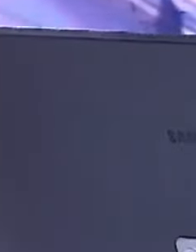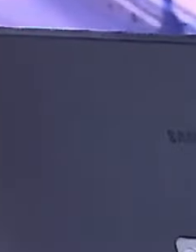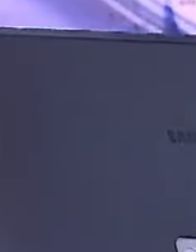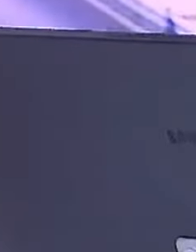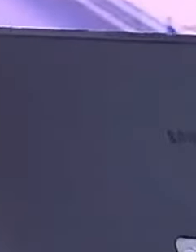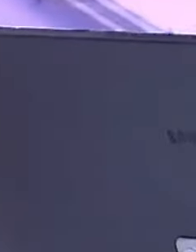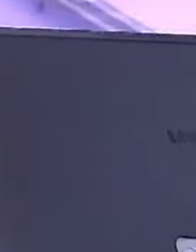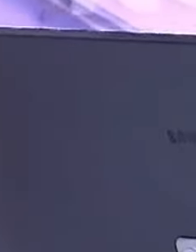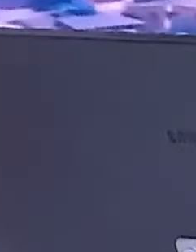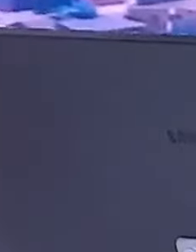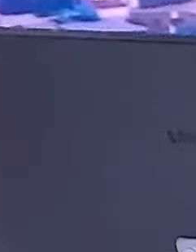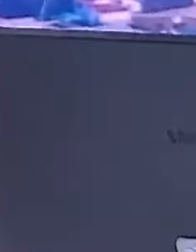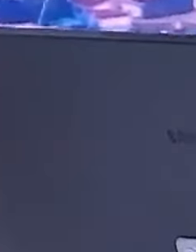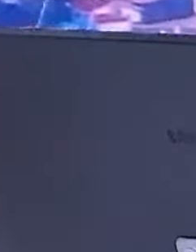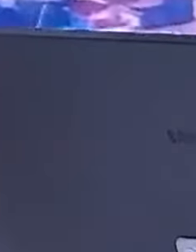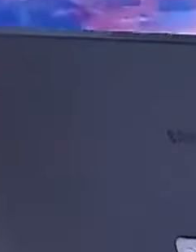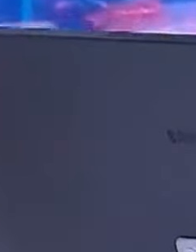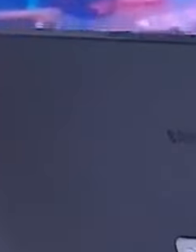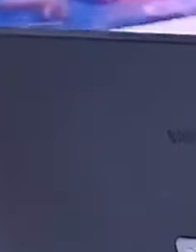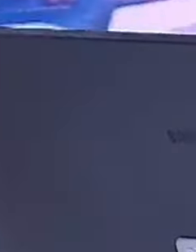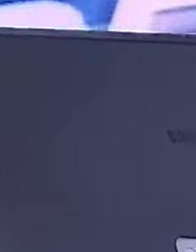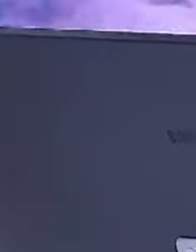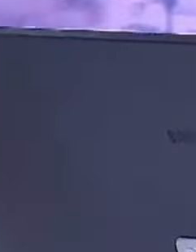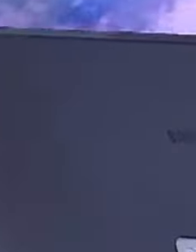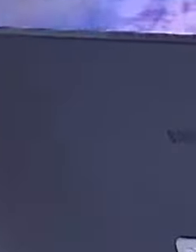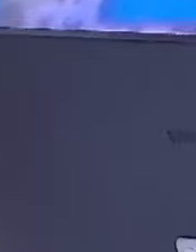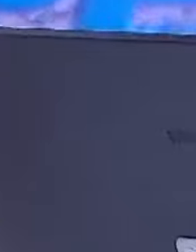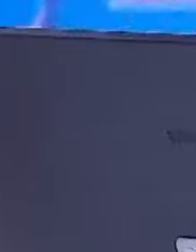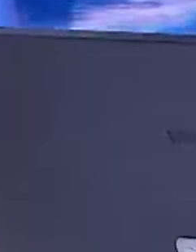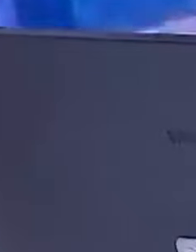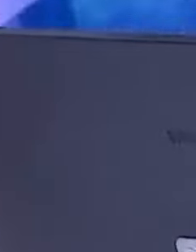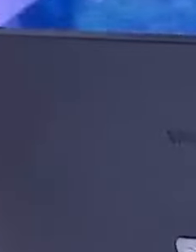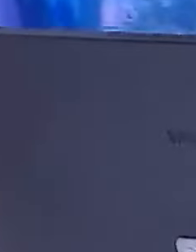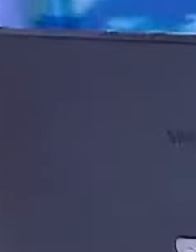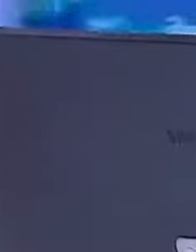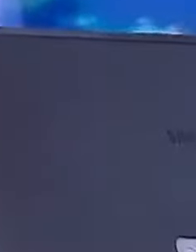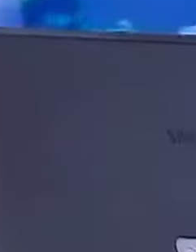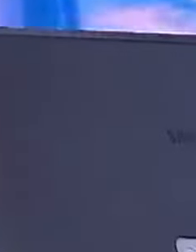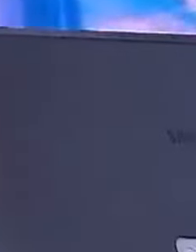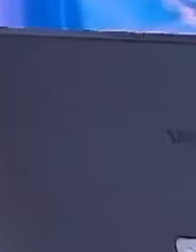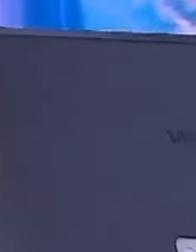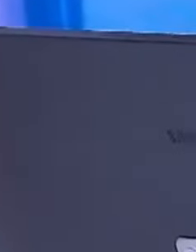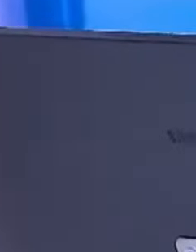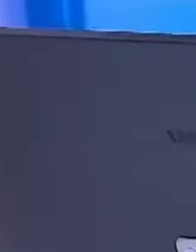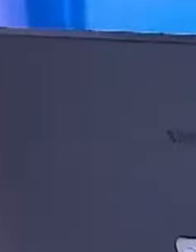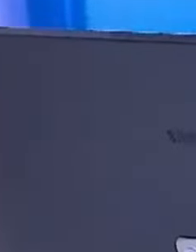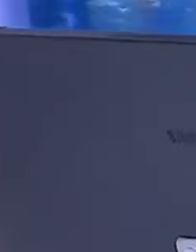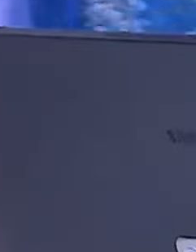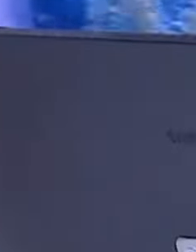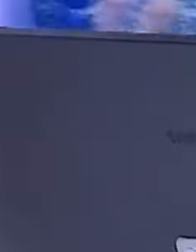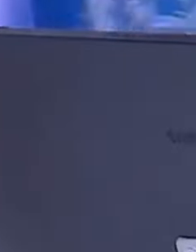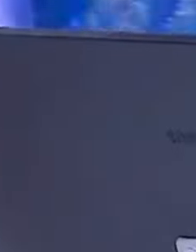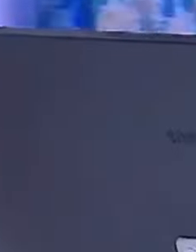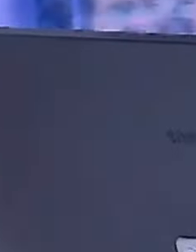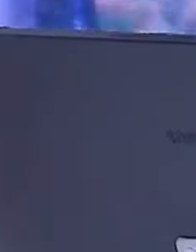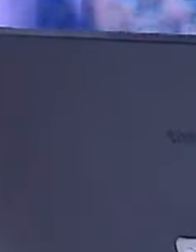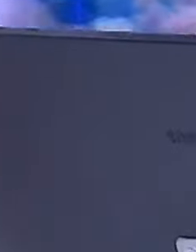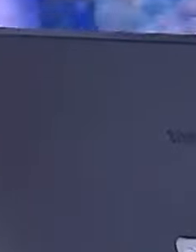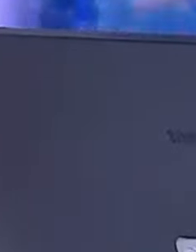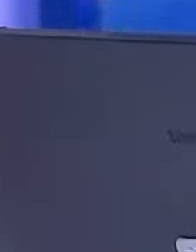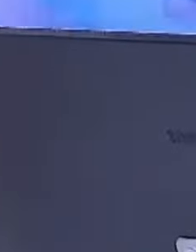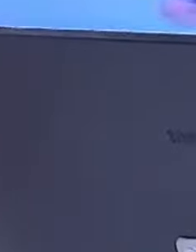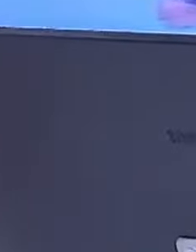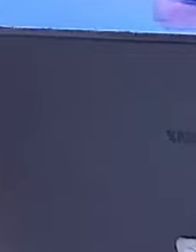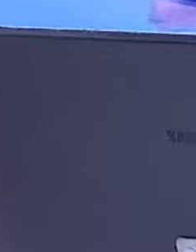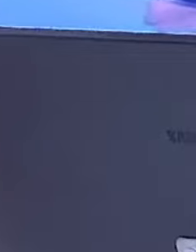de sociedades que también abarcan al padre de estos hermanos, al patriarca de la familia, Alberto Sauer. Revisemos lo último del